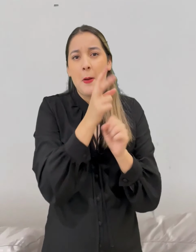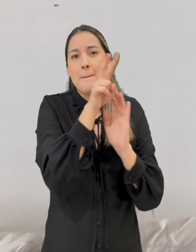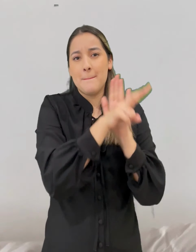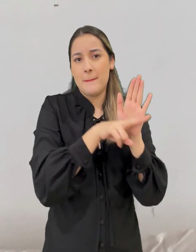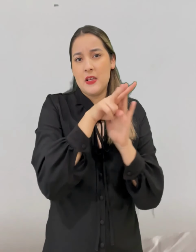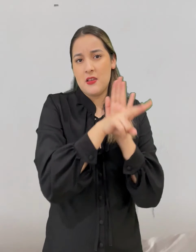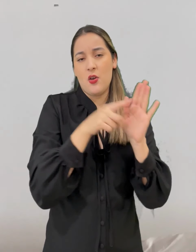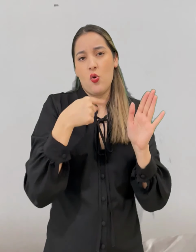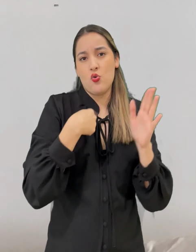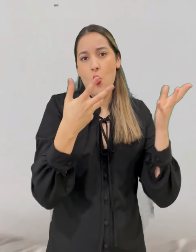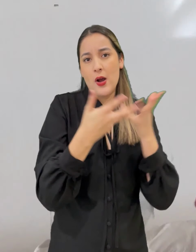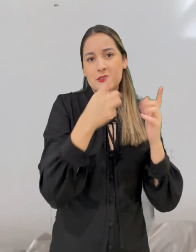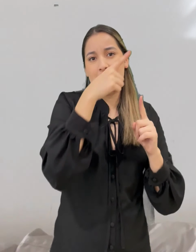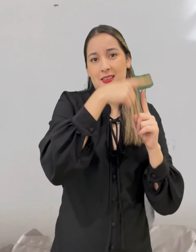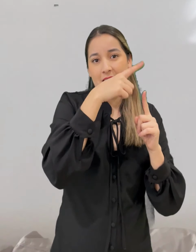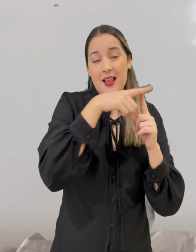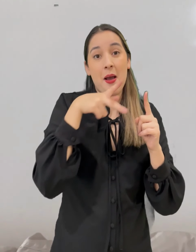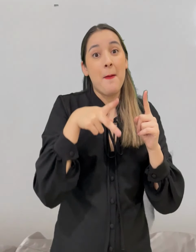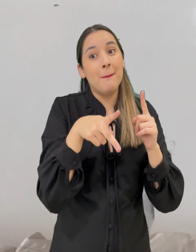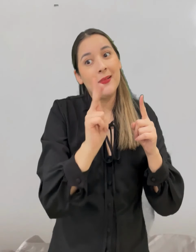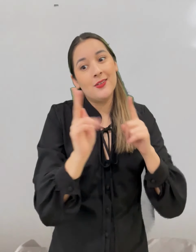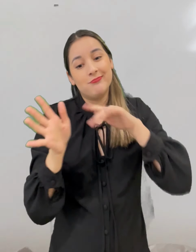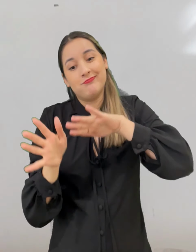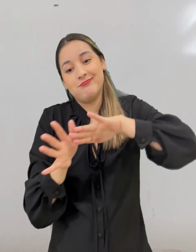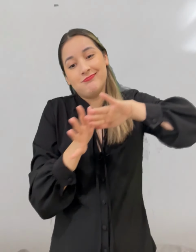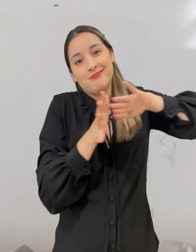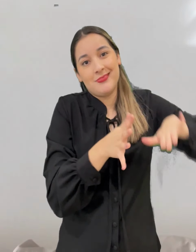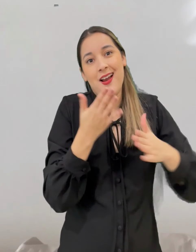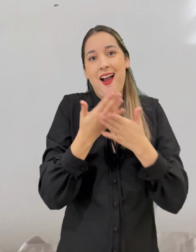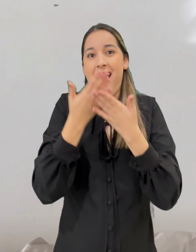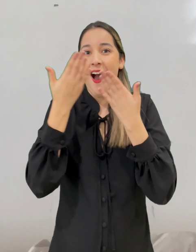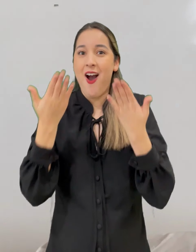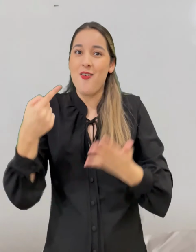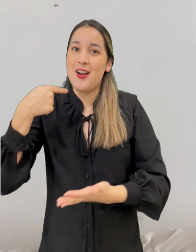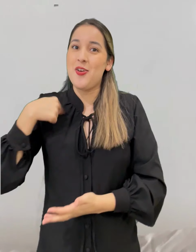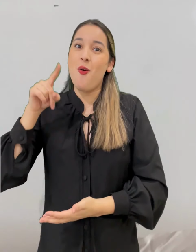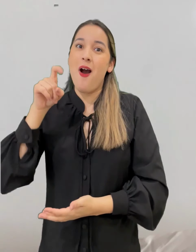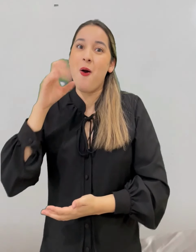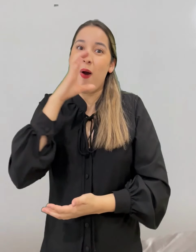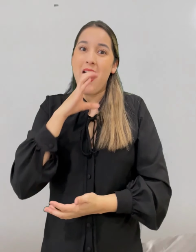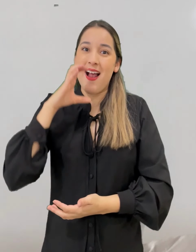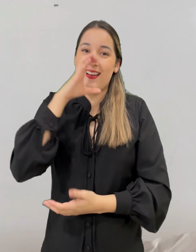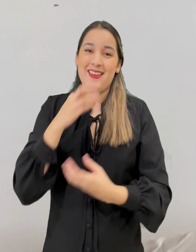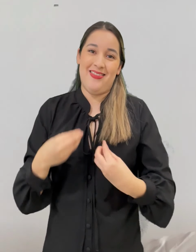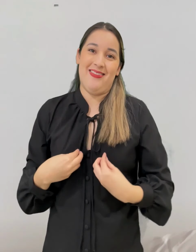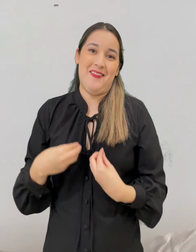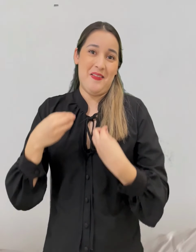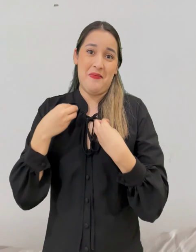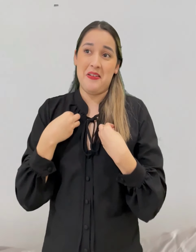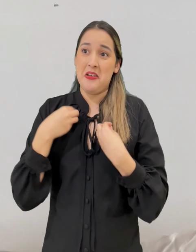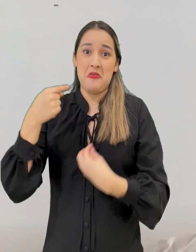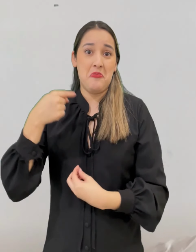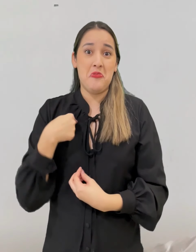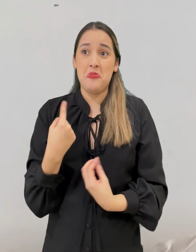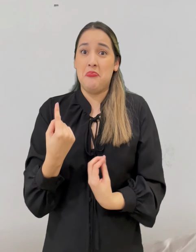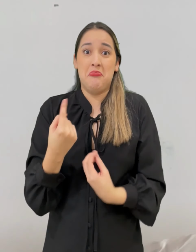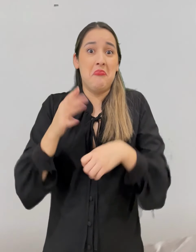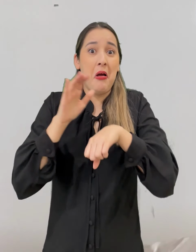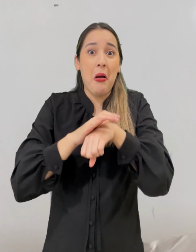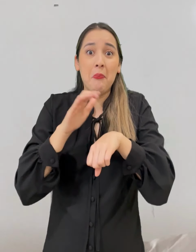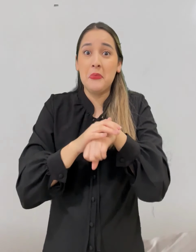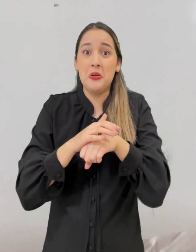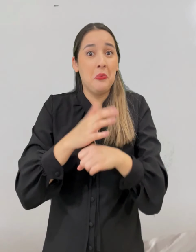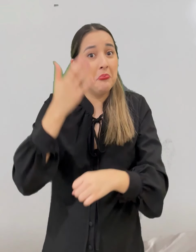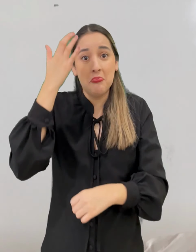esas sesiones que ayer me pedían que sucede que ahora estoy en aguascalientes no conozco a nadie y las personas